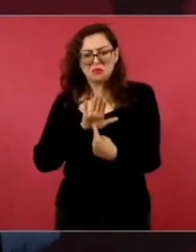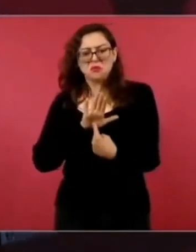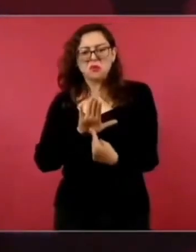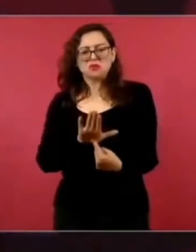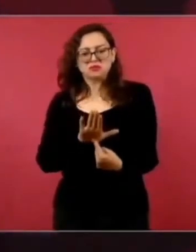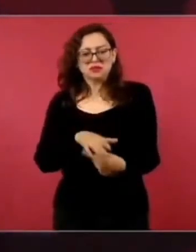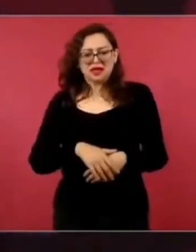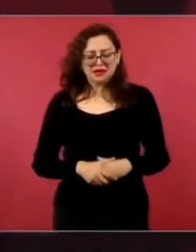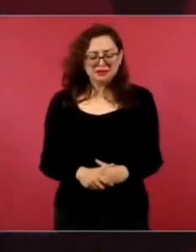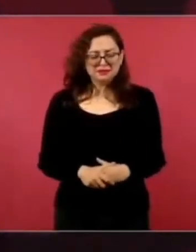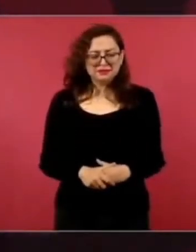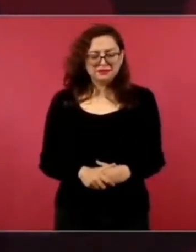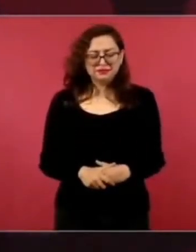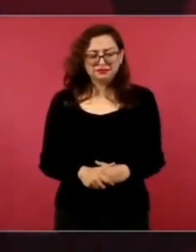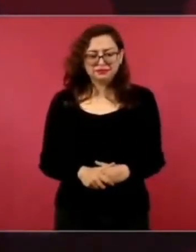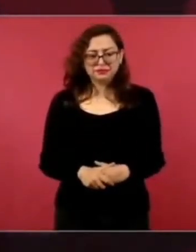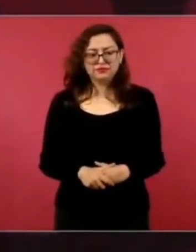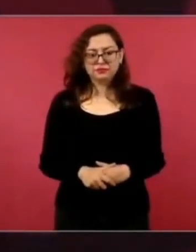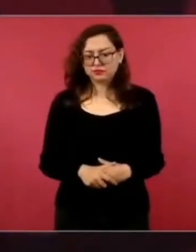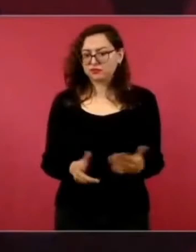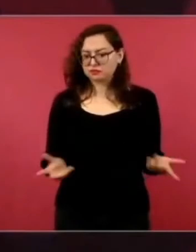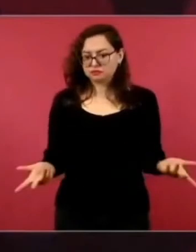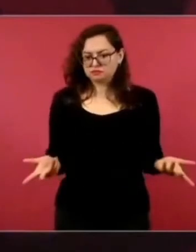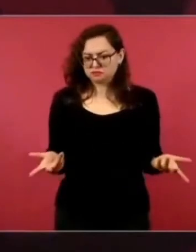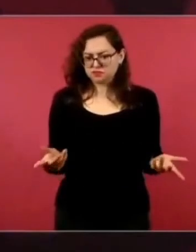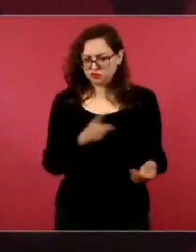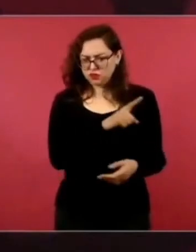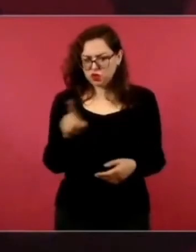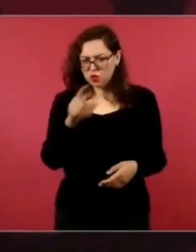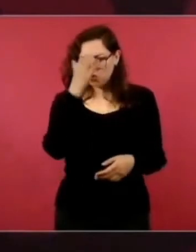Ustedes conocen la revista Forbes,